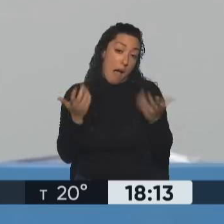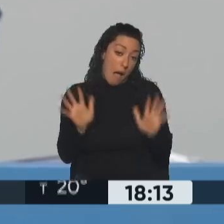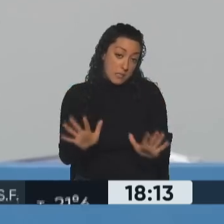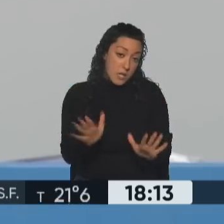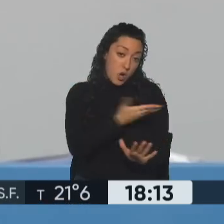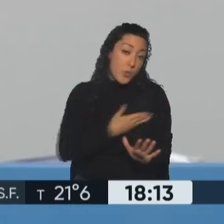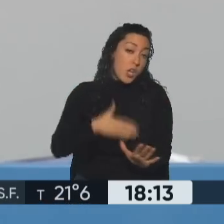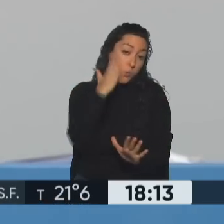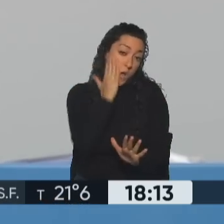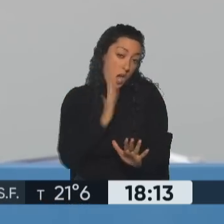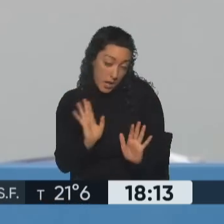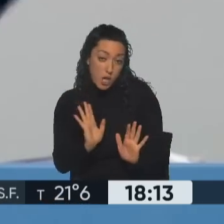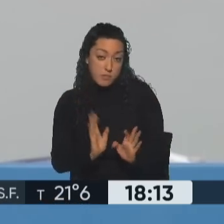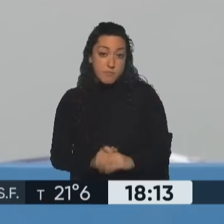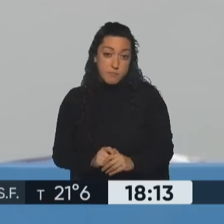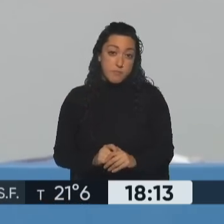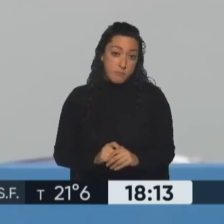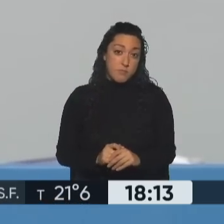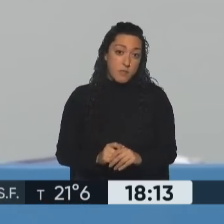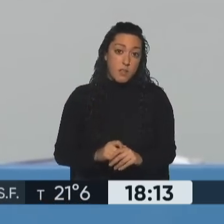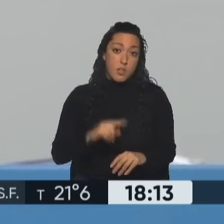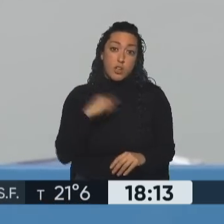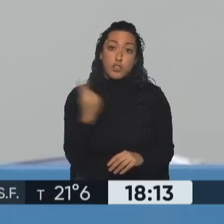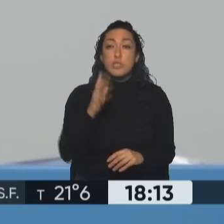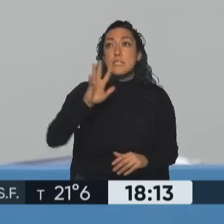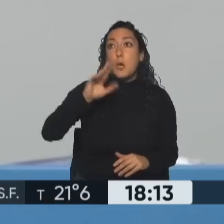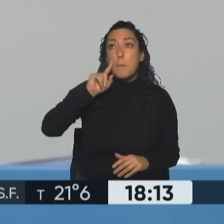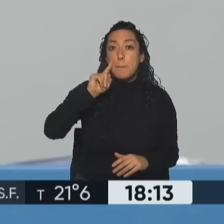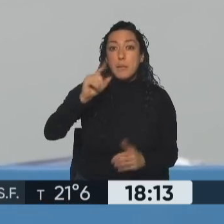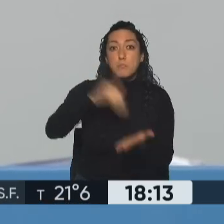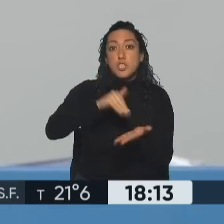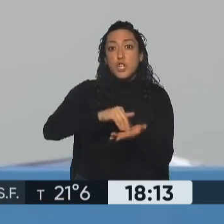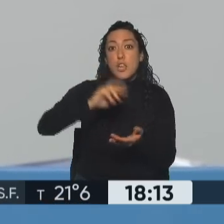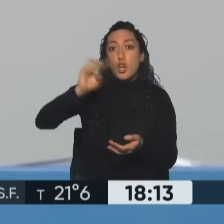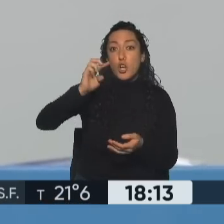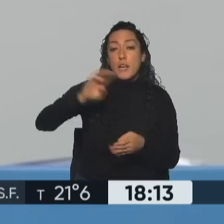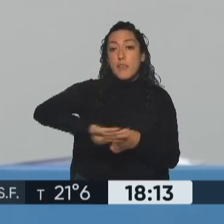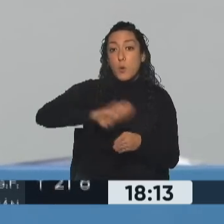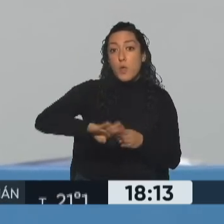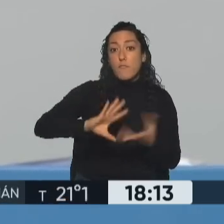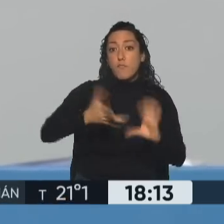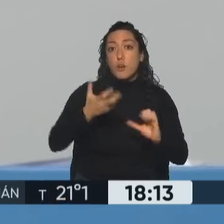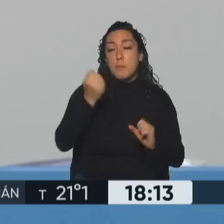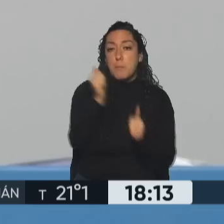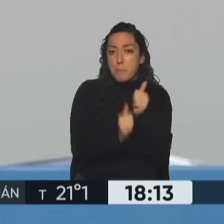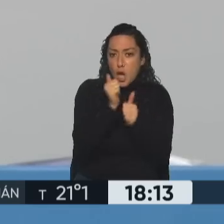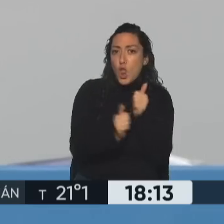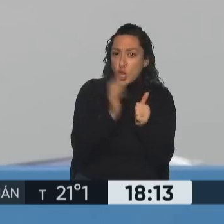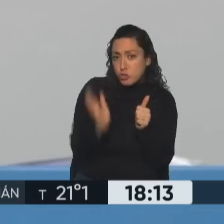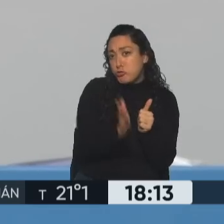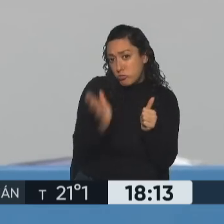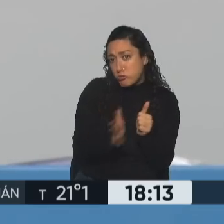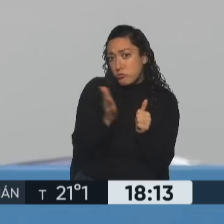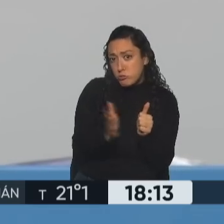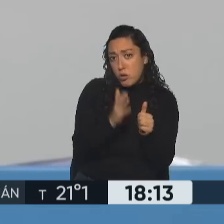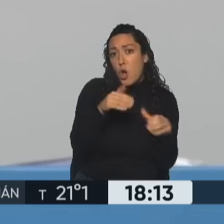fue buenísimo. Y habíamos pasado de $5.000 millones de deuda y una matriz productiva